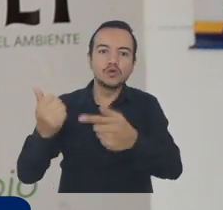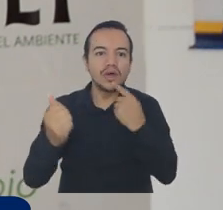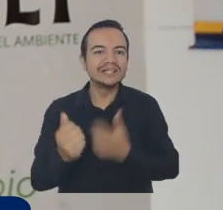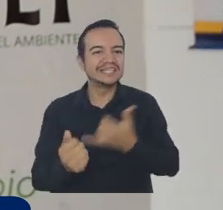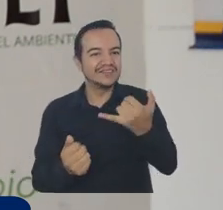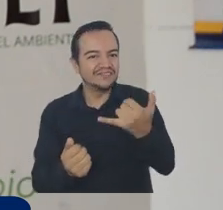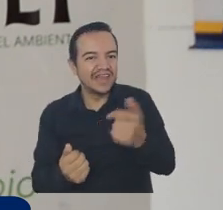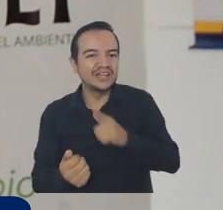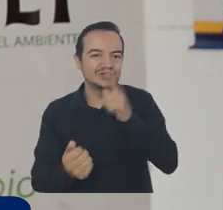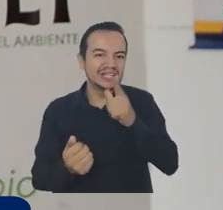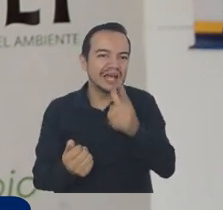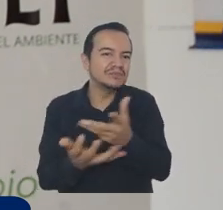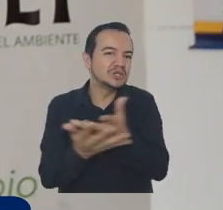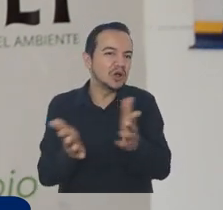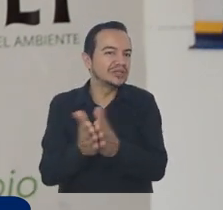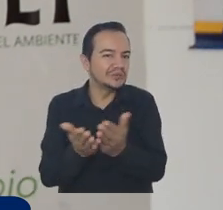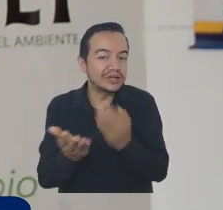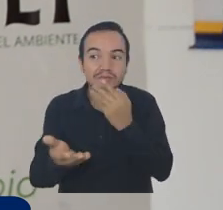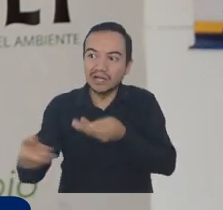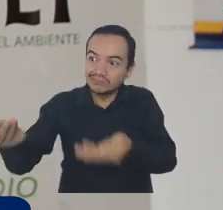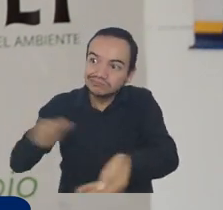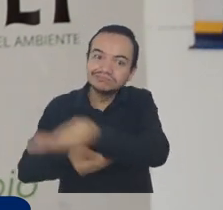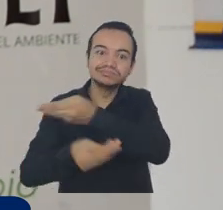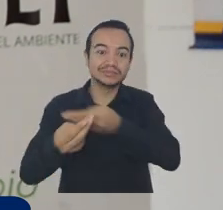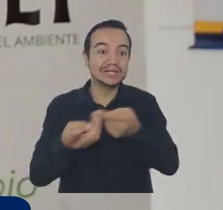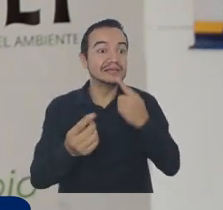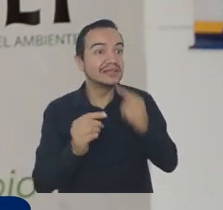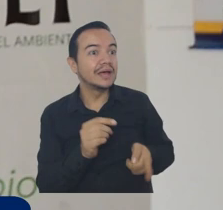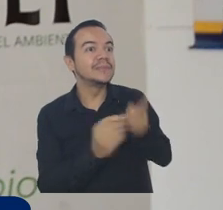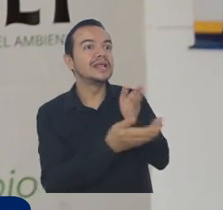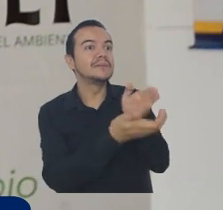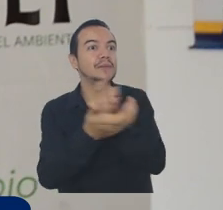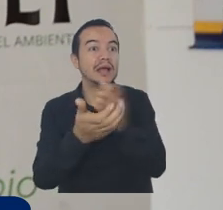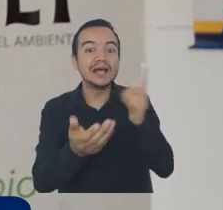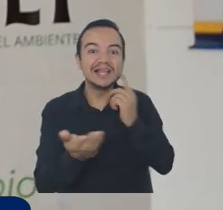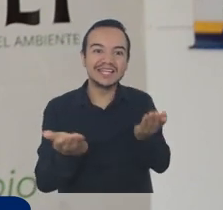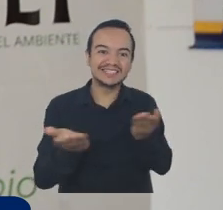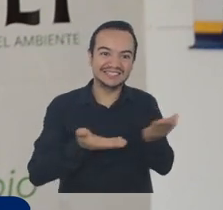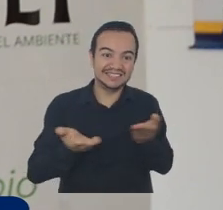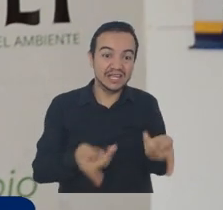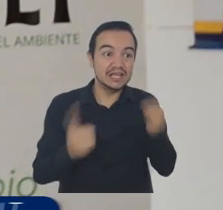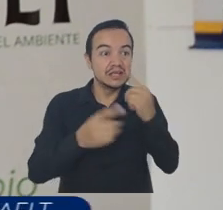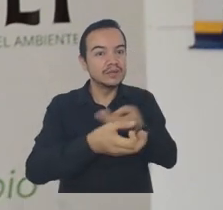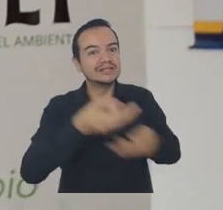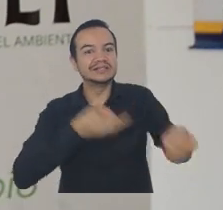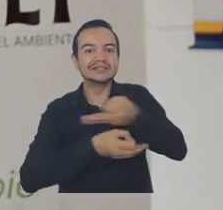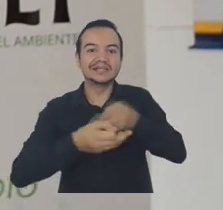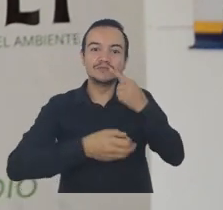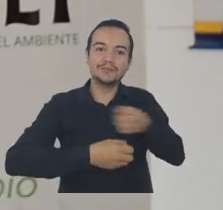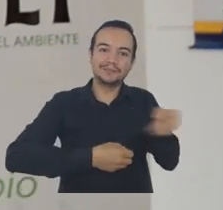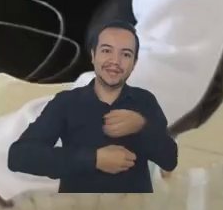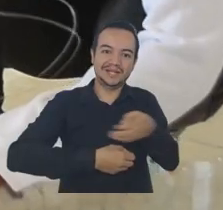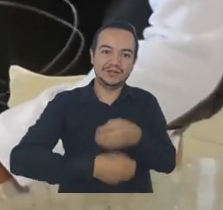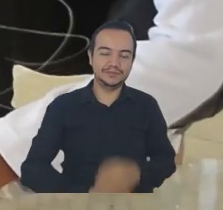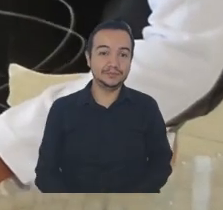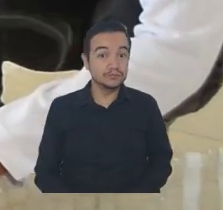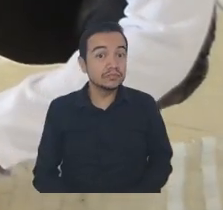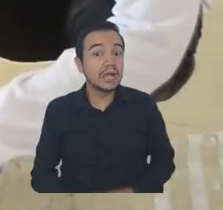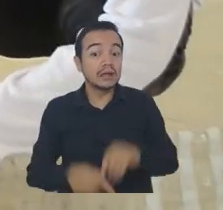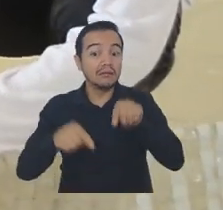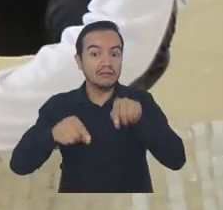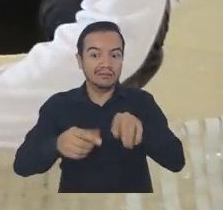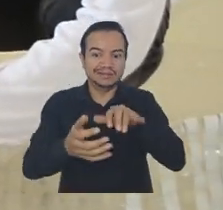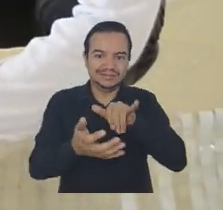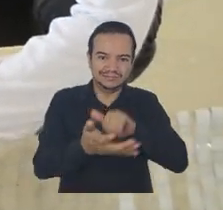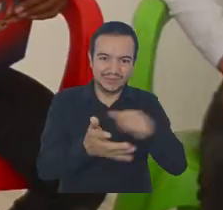escolares, estamos pensando hacerlo también con las tiendas para que puedan llevarse un mercadito a cambio de la buena disposición y estas prácticas. Para estos